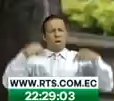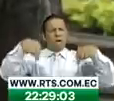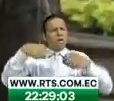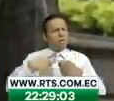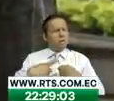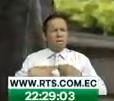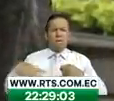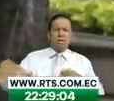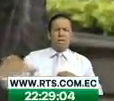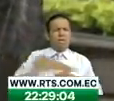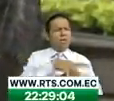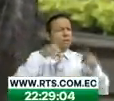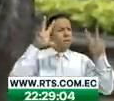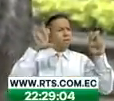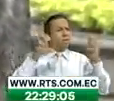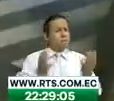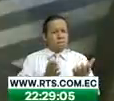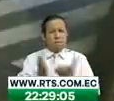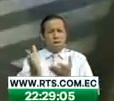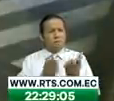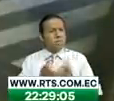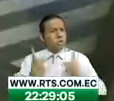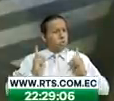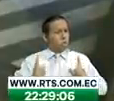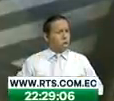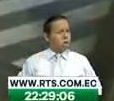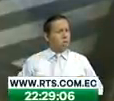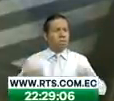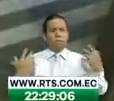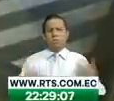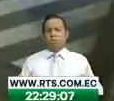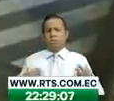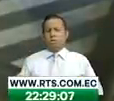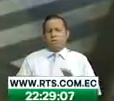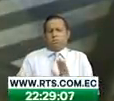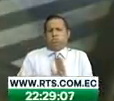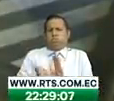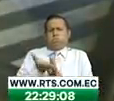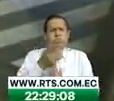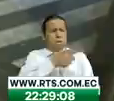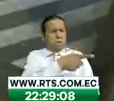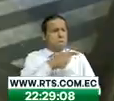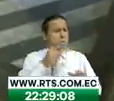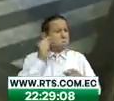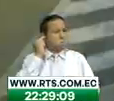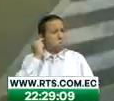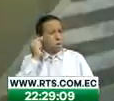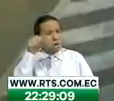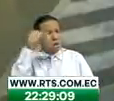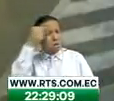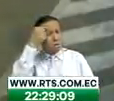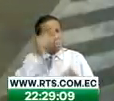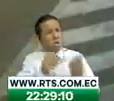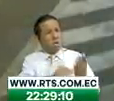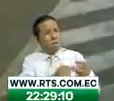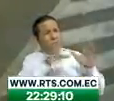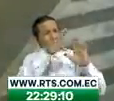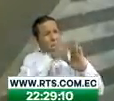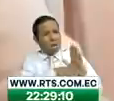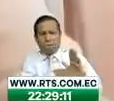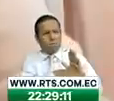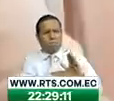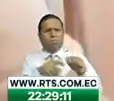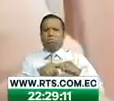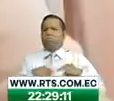las estadísticas de la ministra muestran una disminución, la Federación Médica Ecuatoriana cuenta otra realidad.